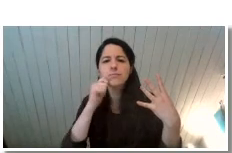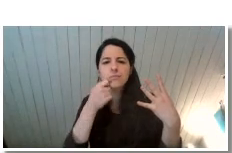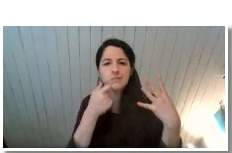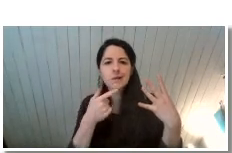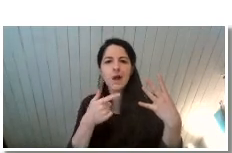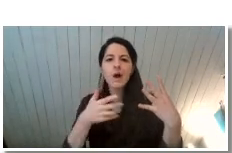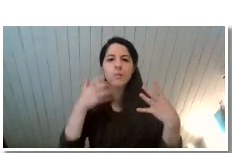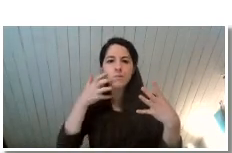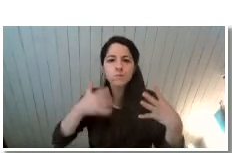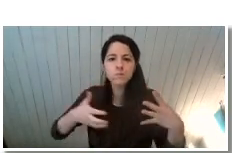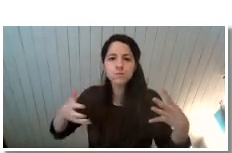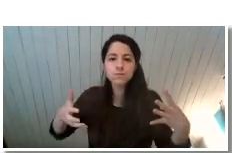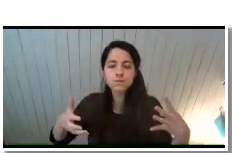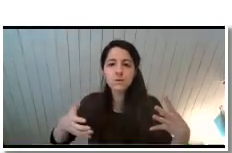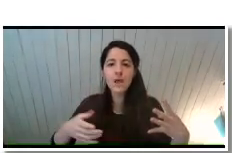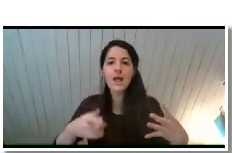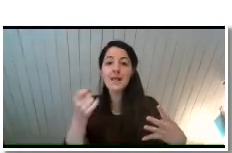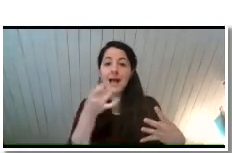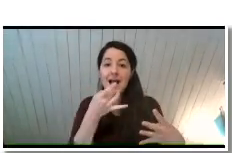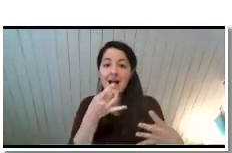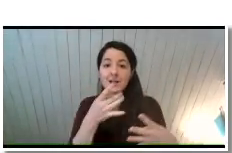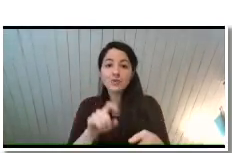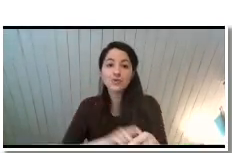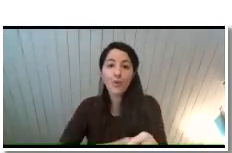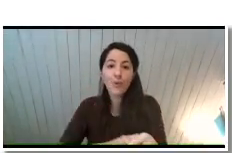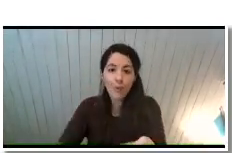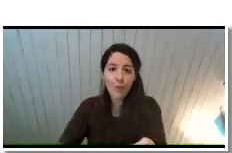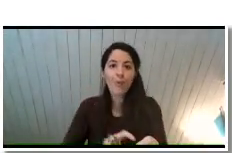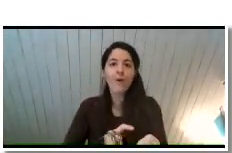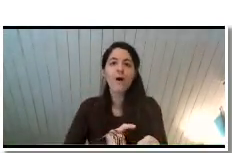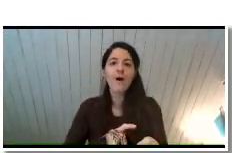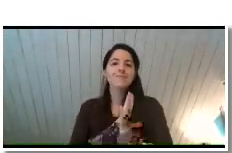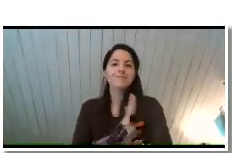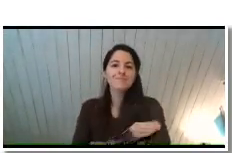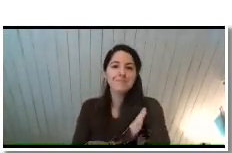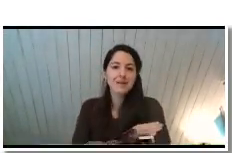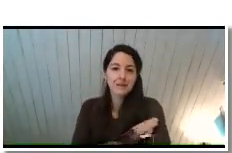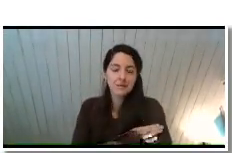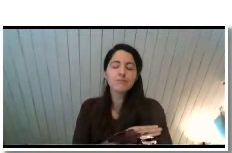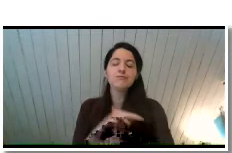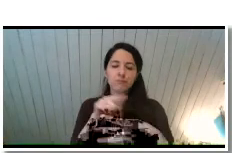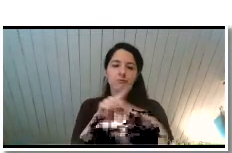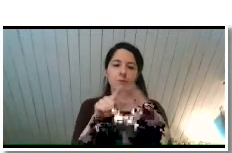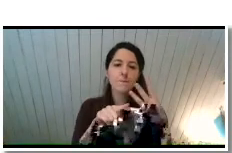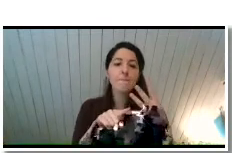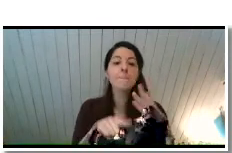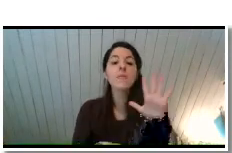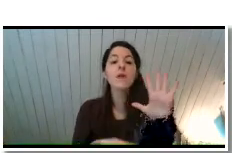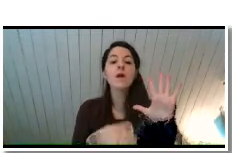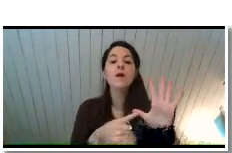estilo de vida, actividades como por ejemplo el fumar,